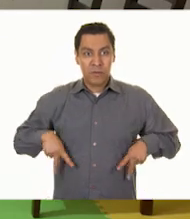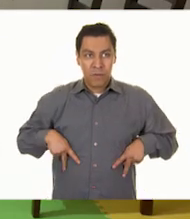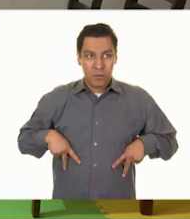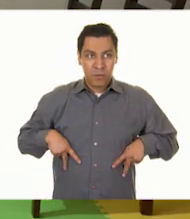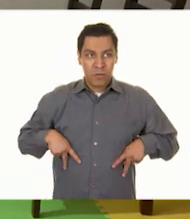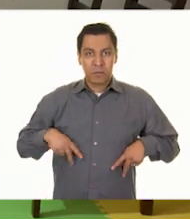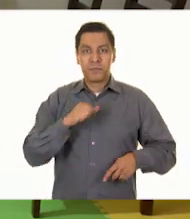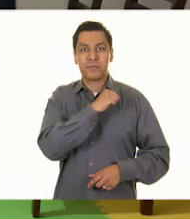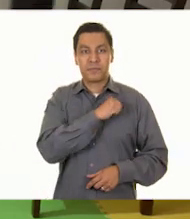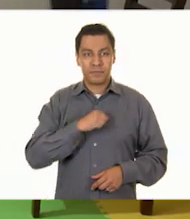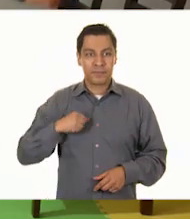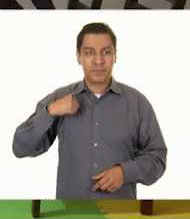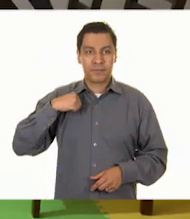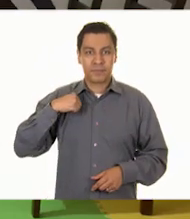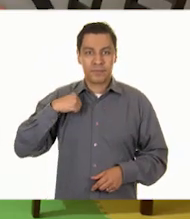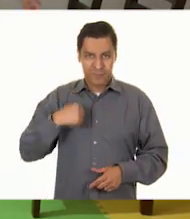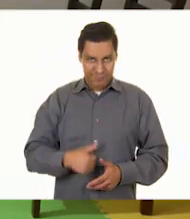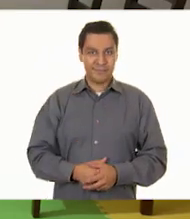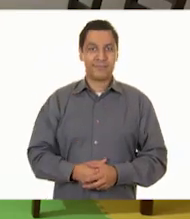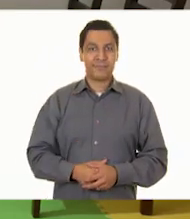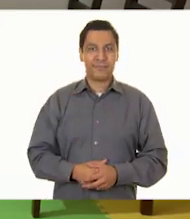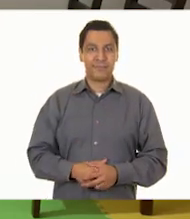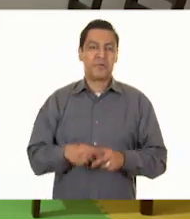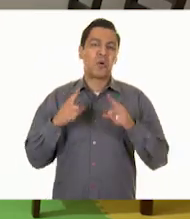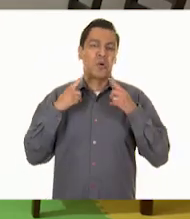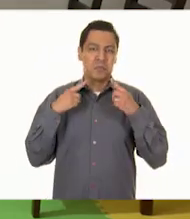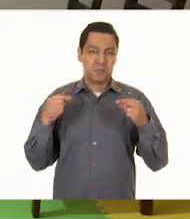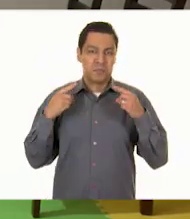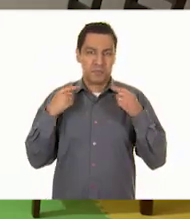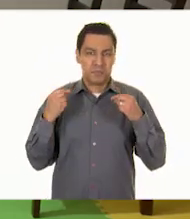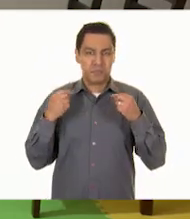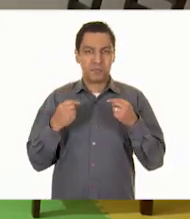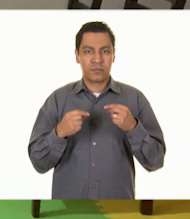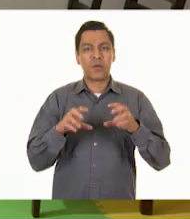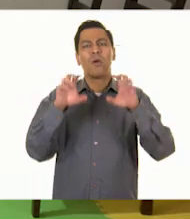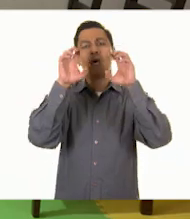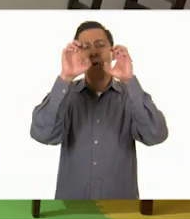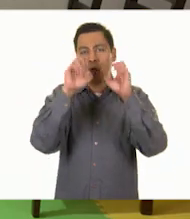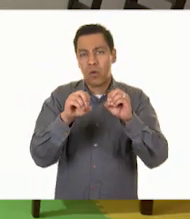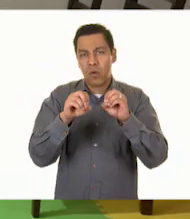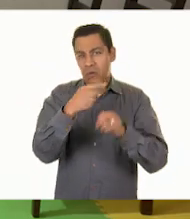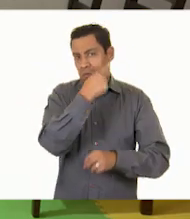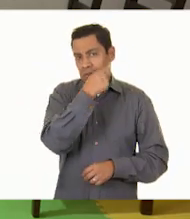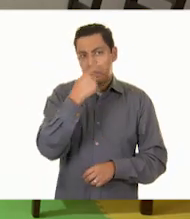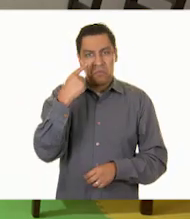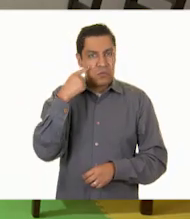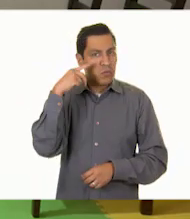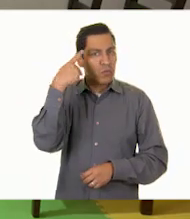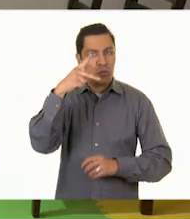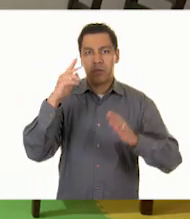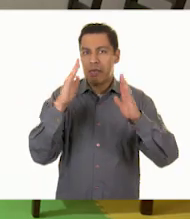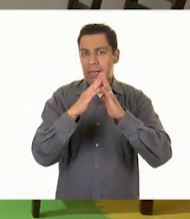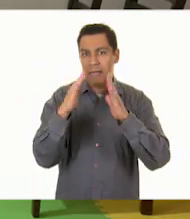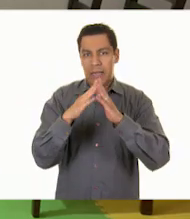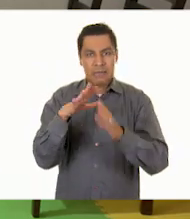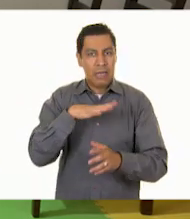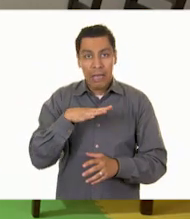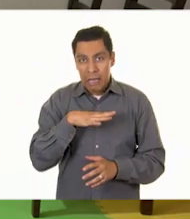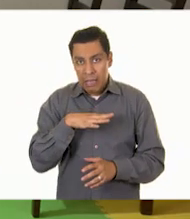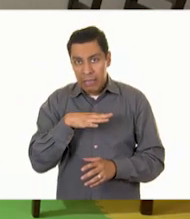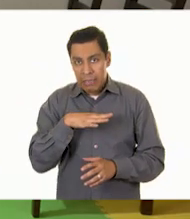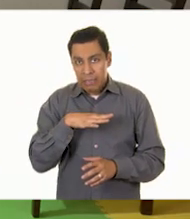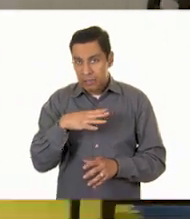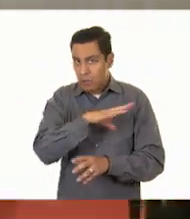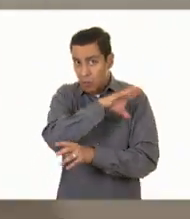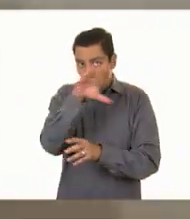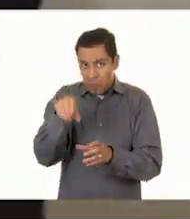una playera recuerda que puedes sustituir el material por lo que tú tengas en casa tienes todo